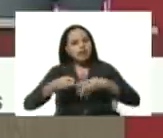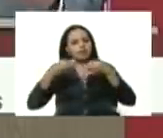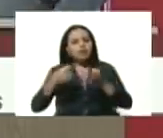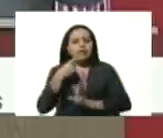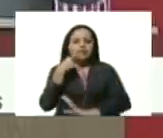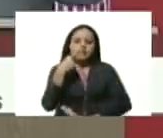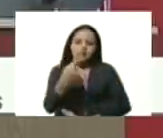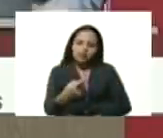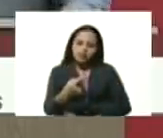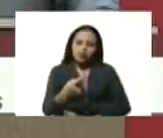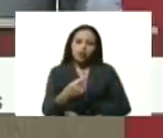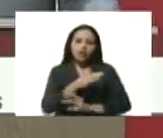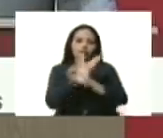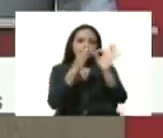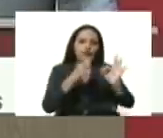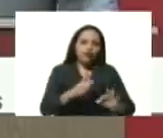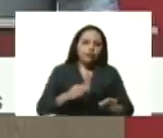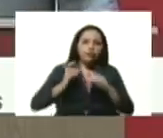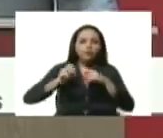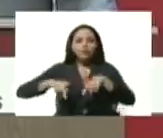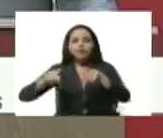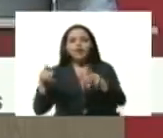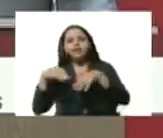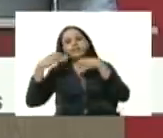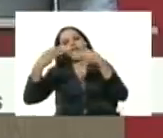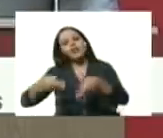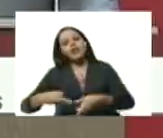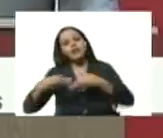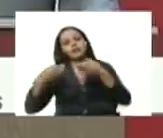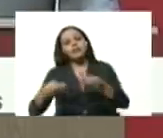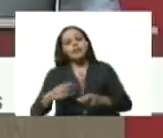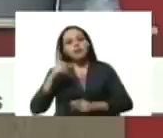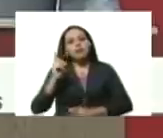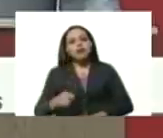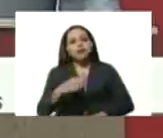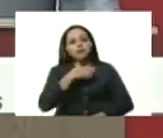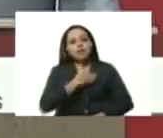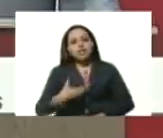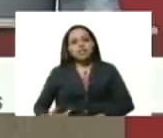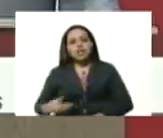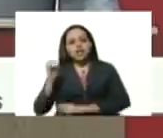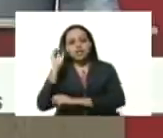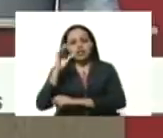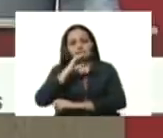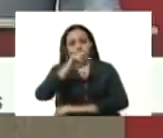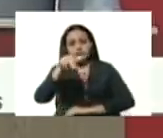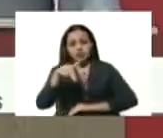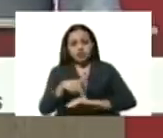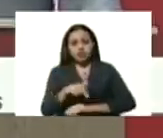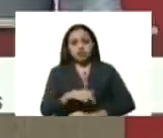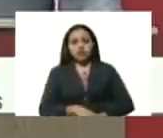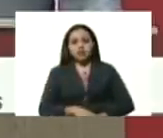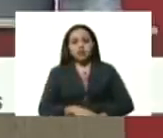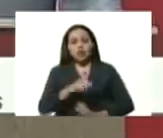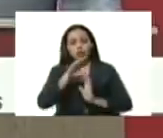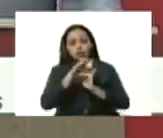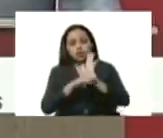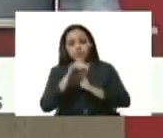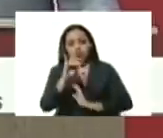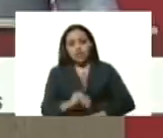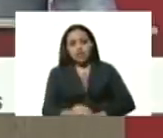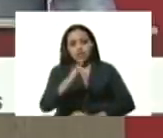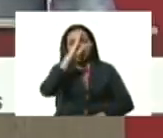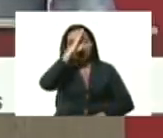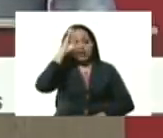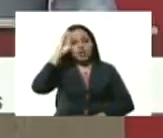distintas formas y oportunidades el presidente de la Asamblea Nacional Constituyente, Diosdado Cabello, lo ha dicho la